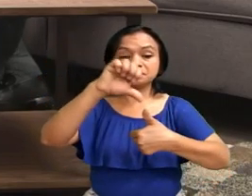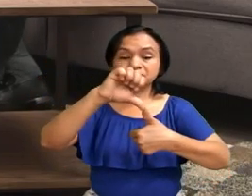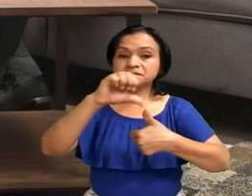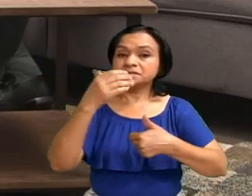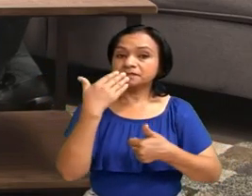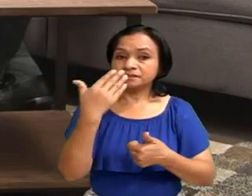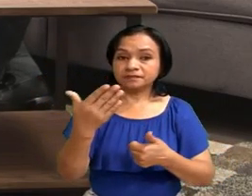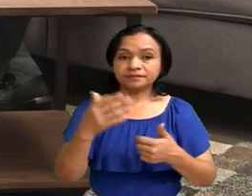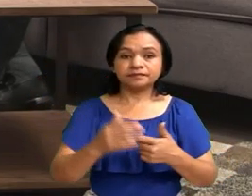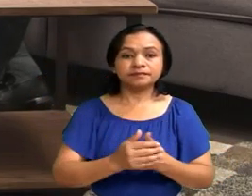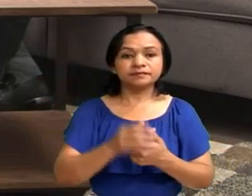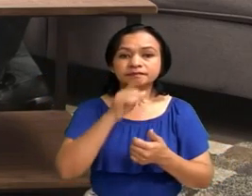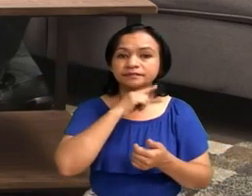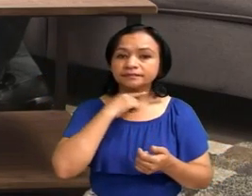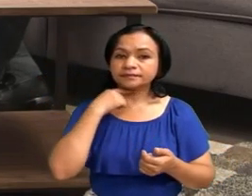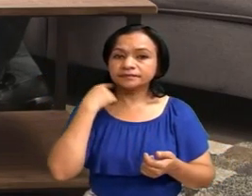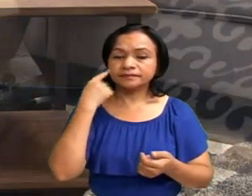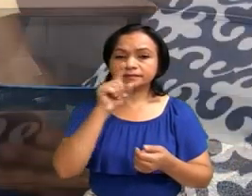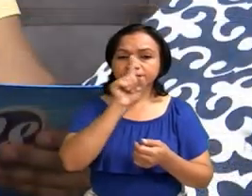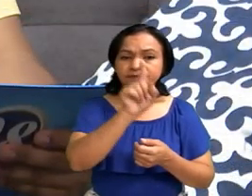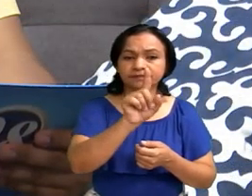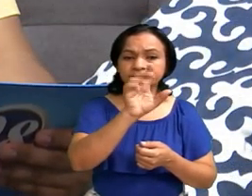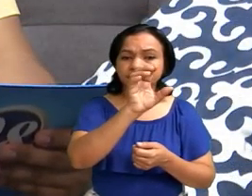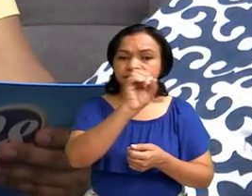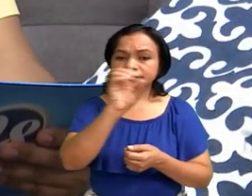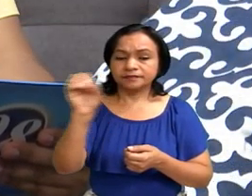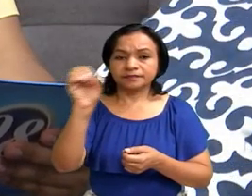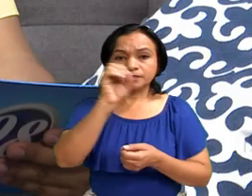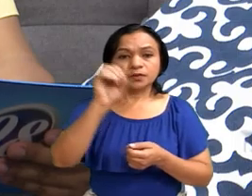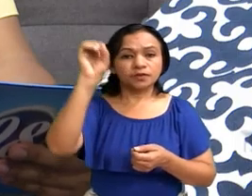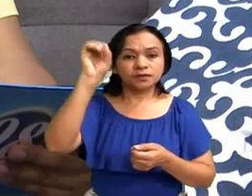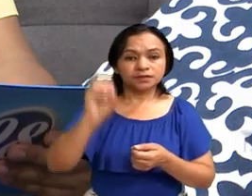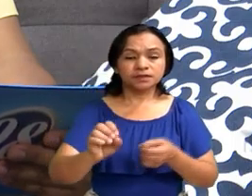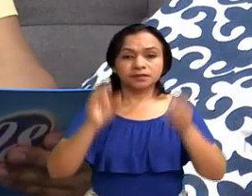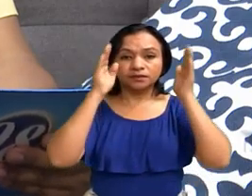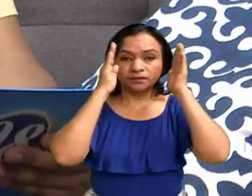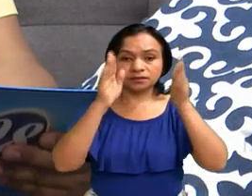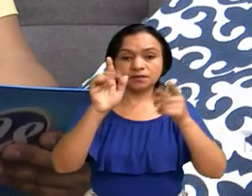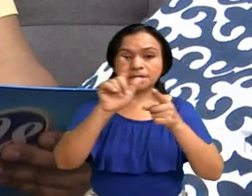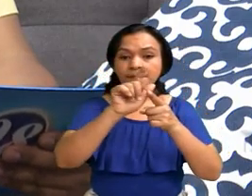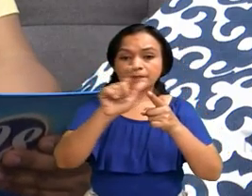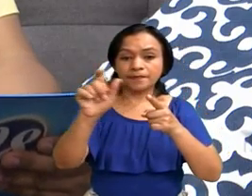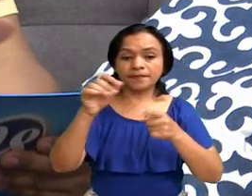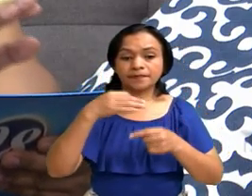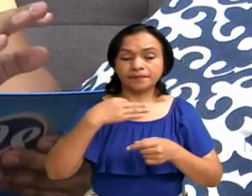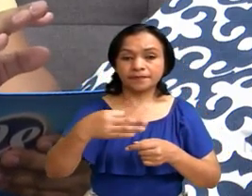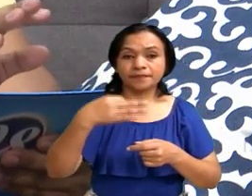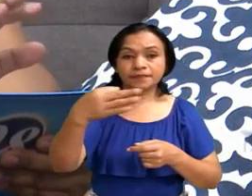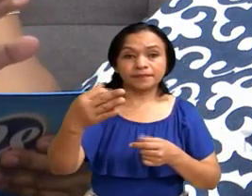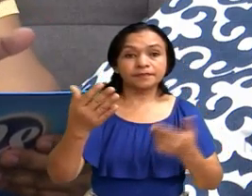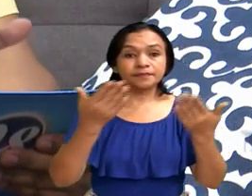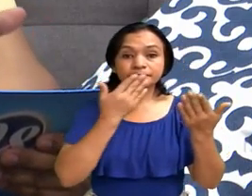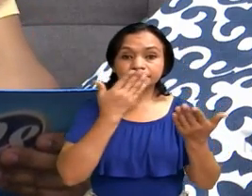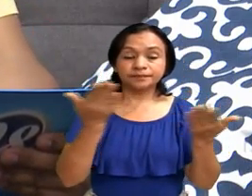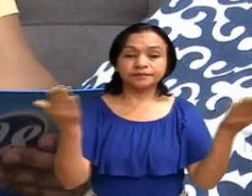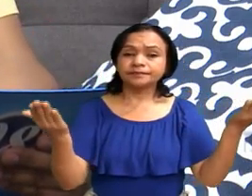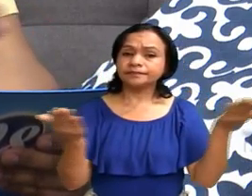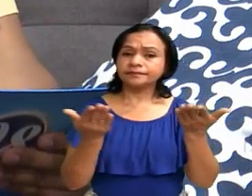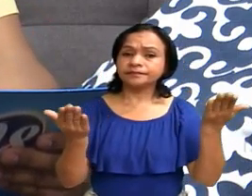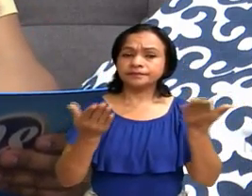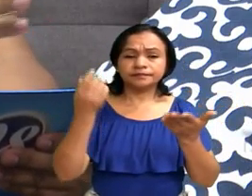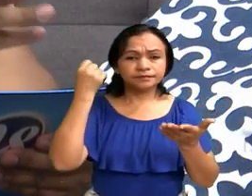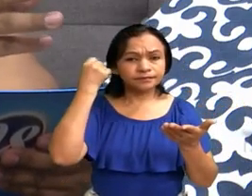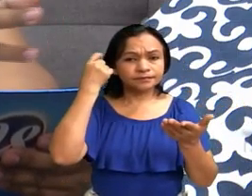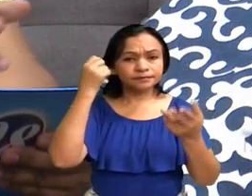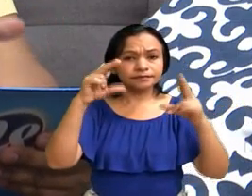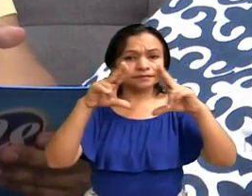También con proyecciones reales de llegar al 100% del territorio nacional dentro de los próximos meses. Y bueno, también, ¿cómo entender a Nicaragua dentro